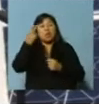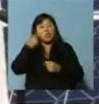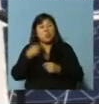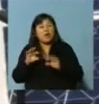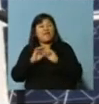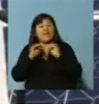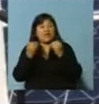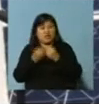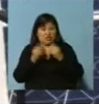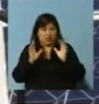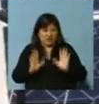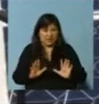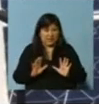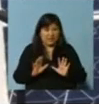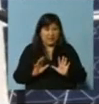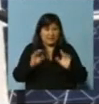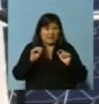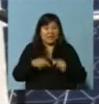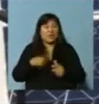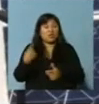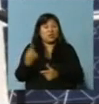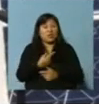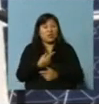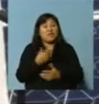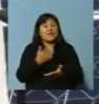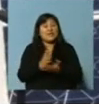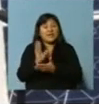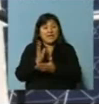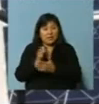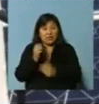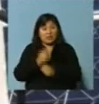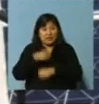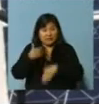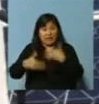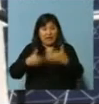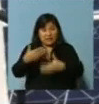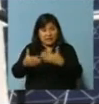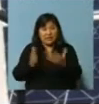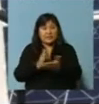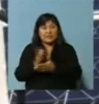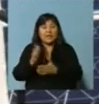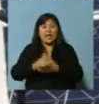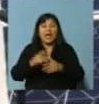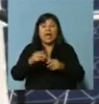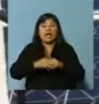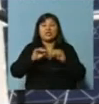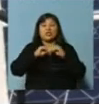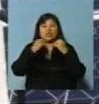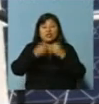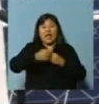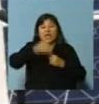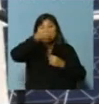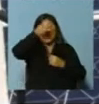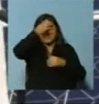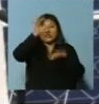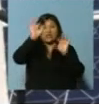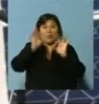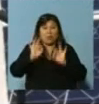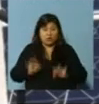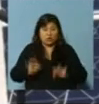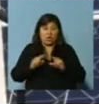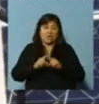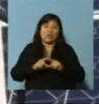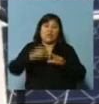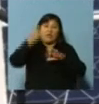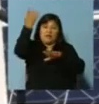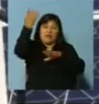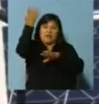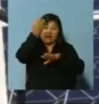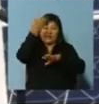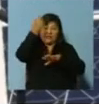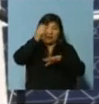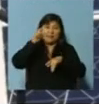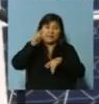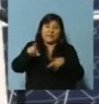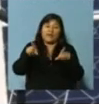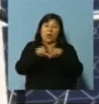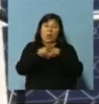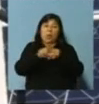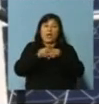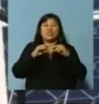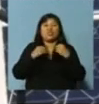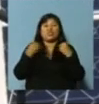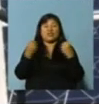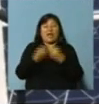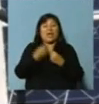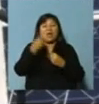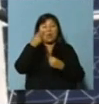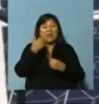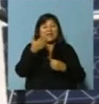pueblos solares. Seguimos trabajando en el desarrollo de 12 proyectos de plantas fotovoltaicas que van a totalizar